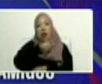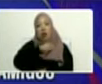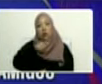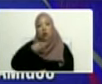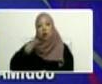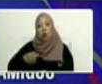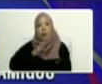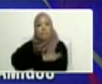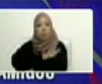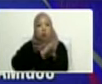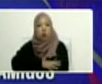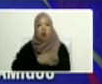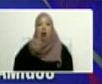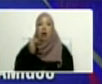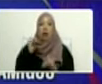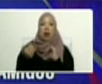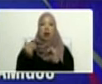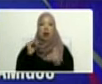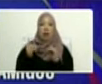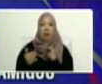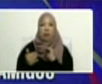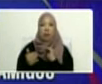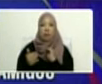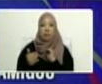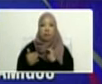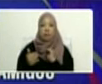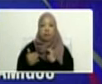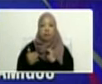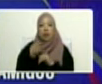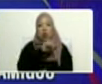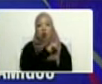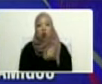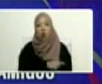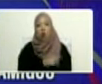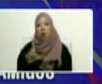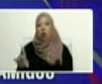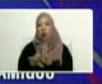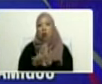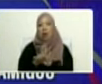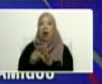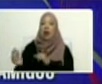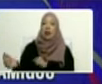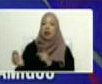o poder moral. Cinco poderes. El poder legislativo de un debate